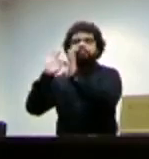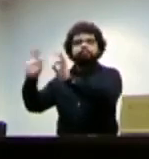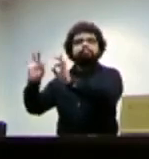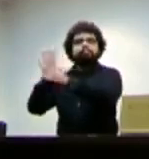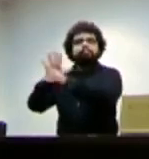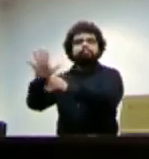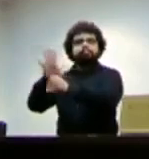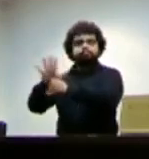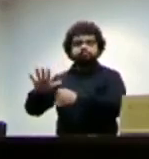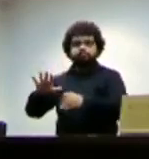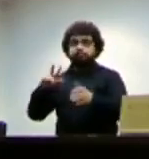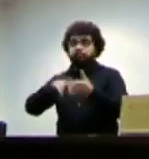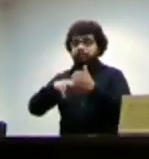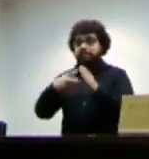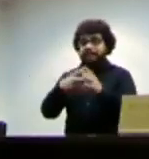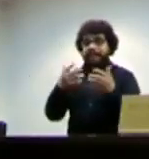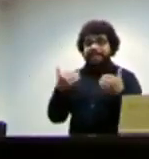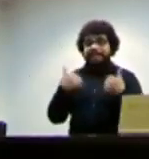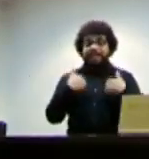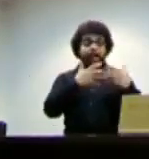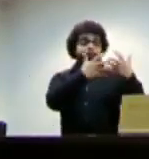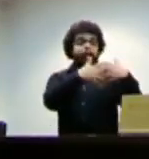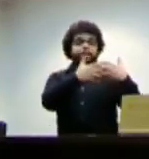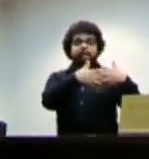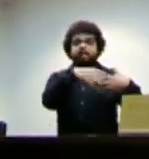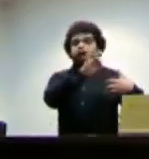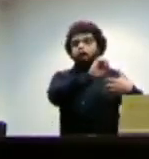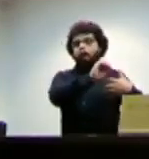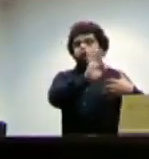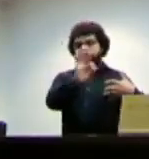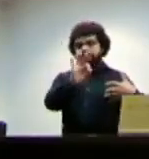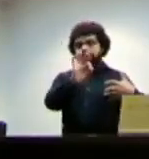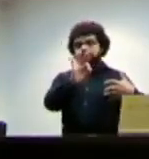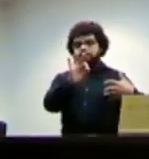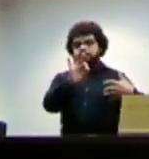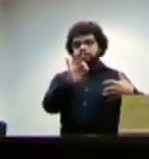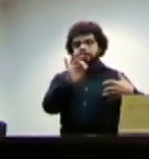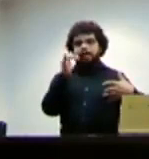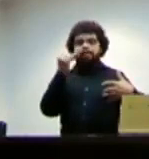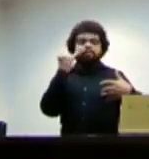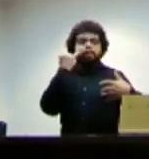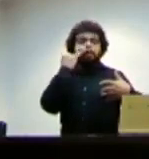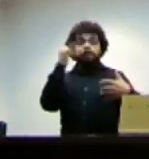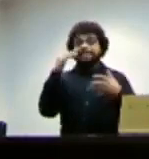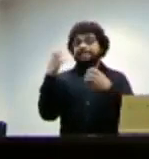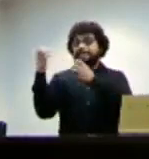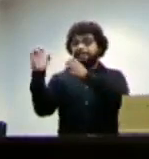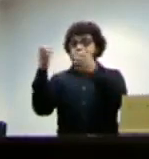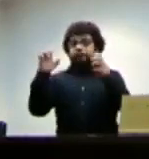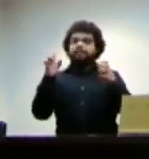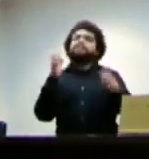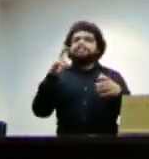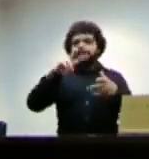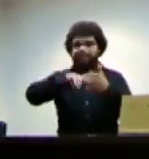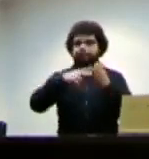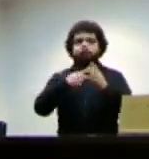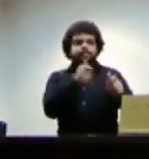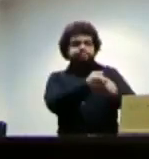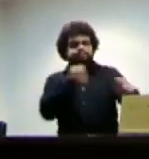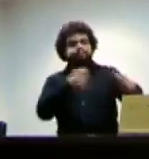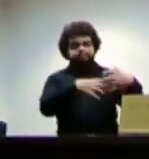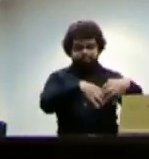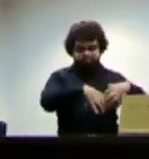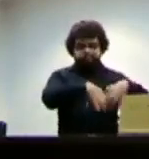tenemos plantas apagadas en stand-by para que si hubiese una emergencia poder colocarlas en servicio. Entonces, centro de